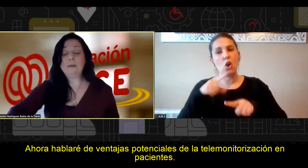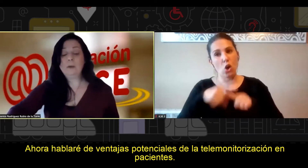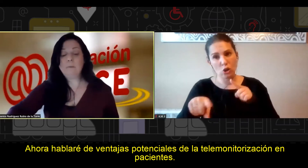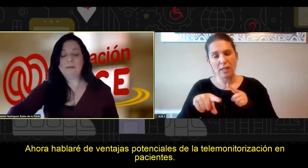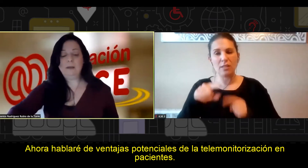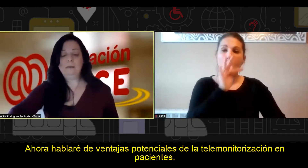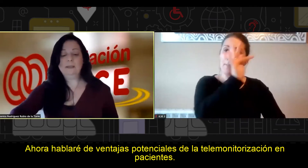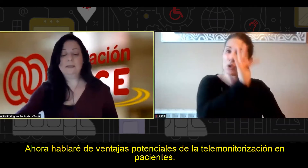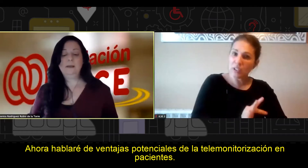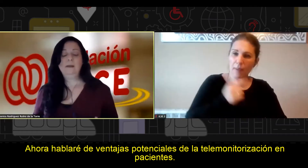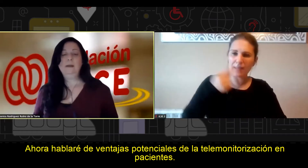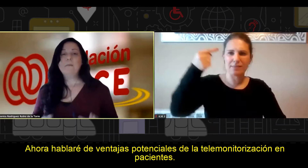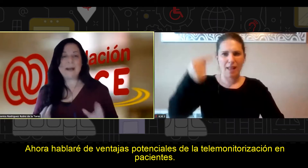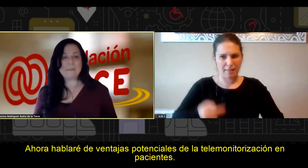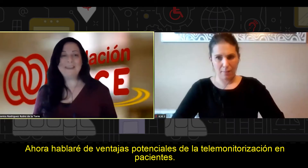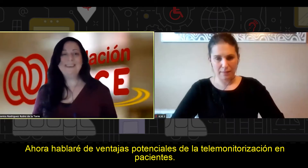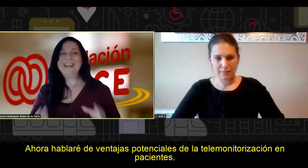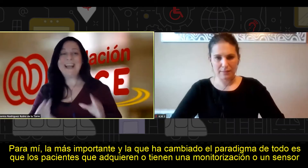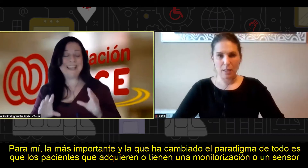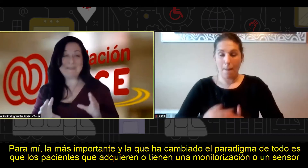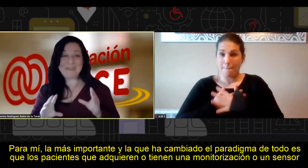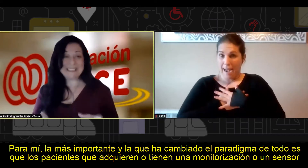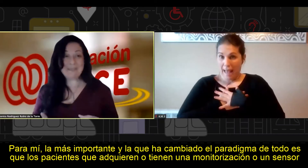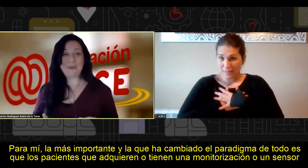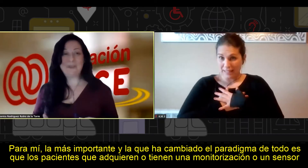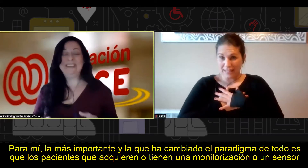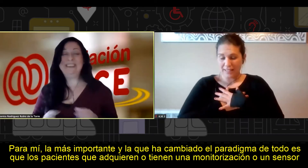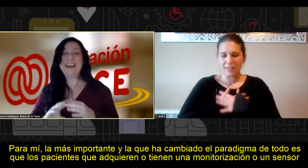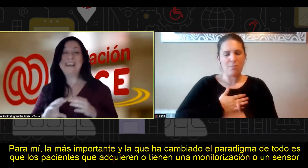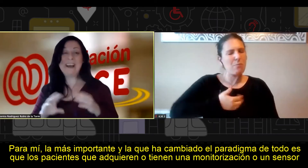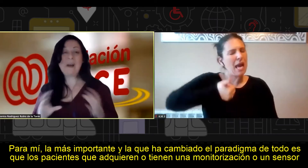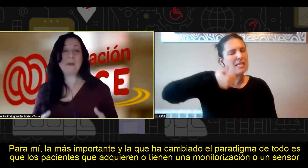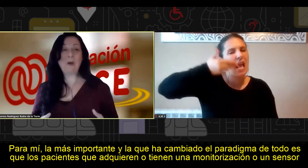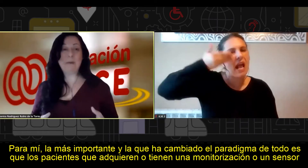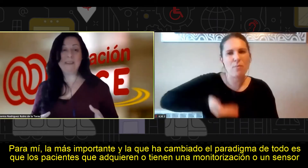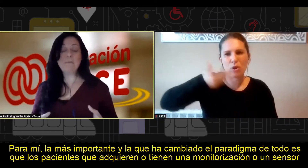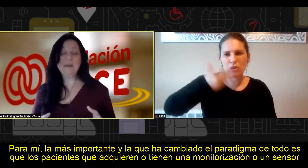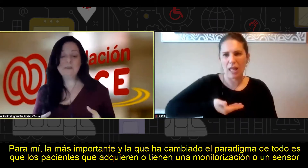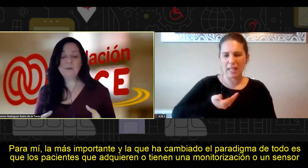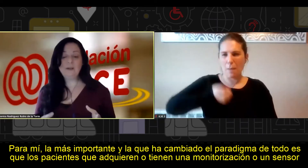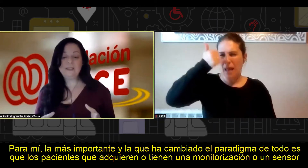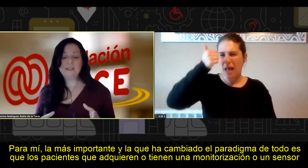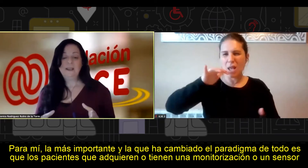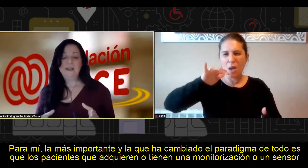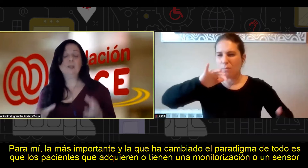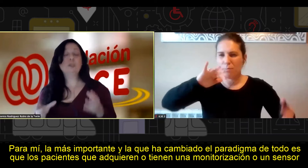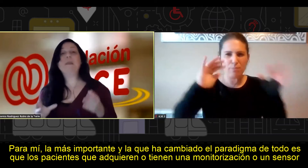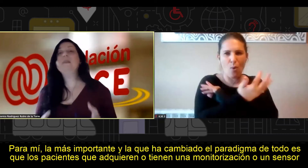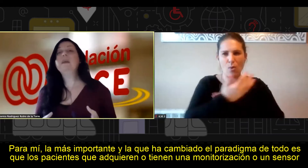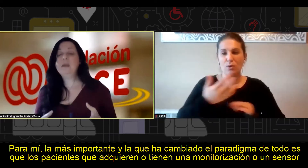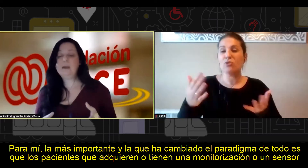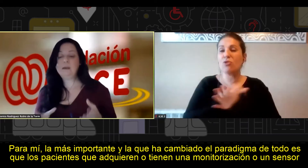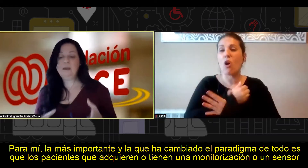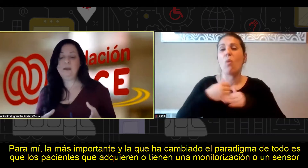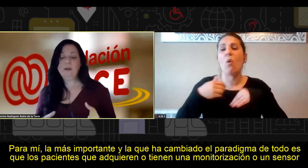telemonitorización en pacientes. Para mí, la más importante y la que ha cambiado el paradigma de todo es que los pacientes